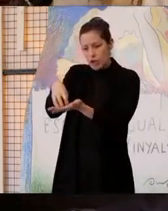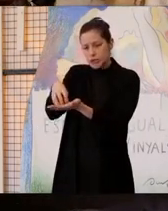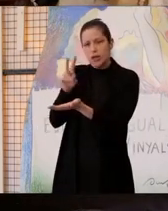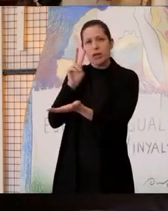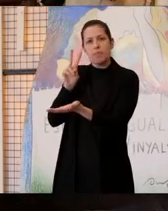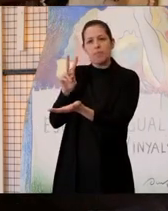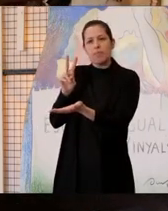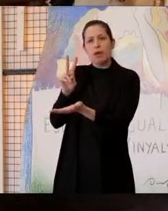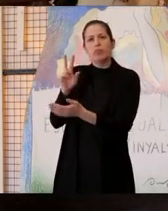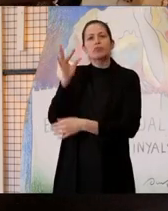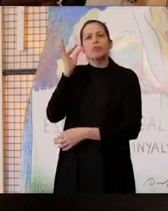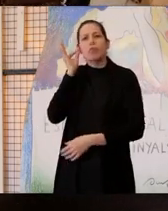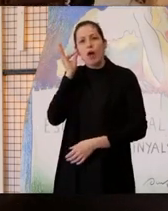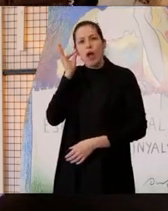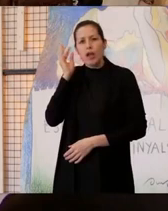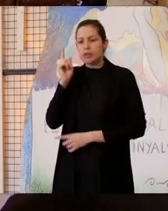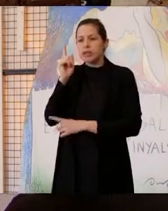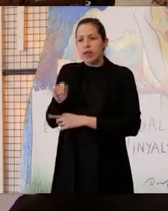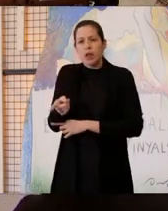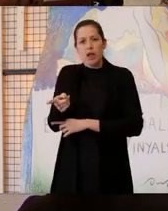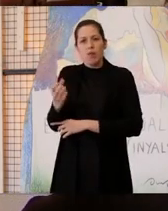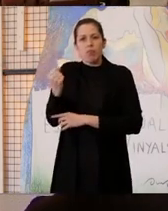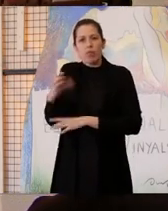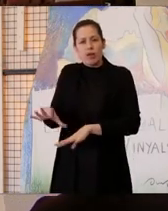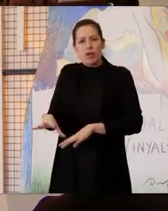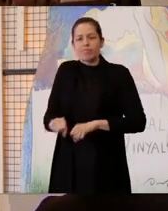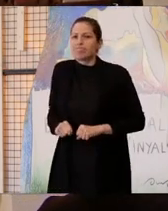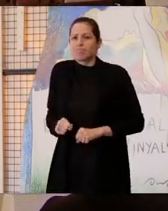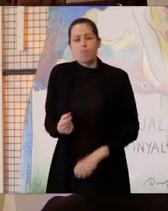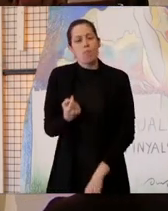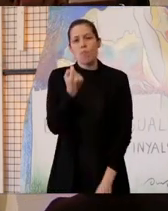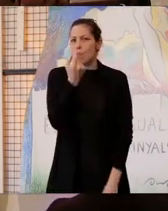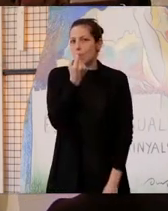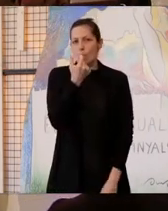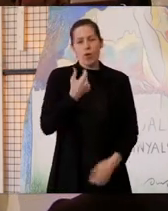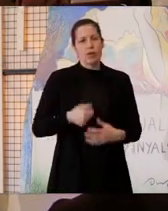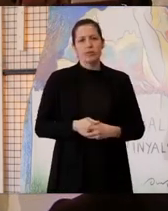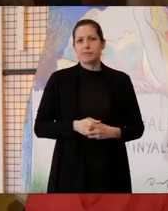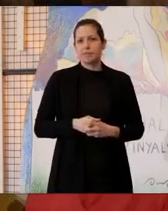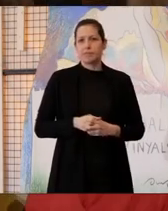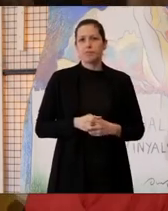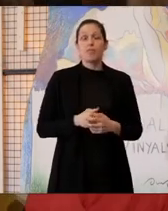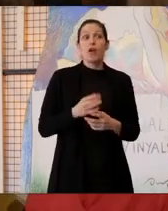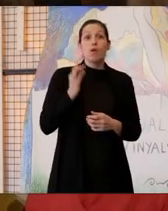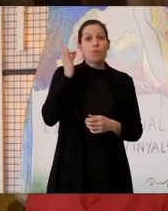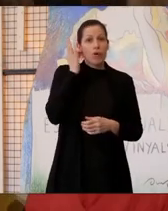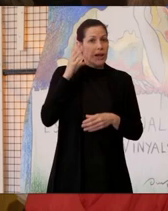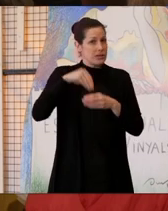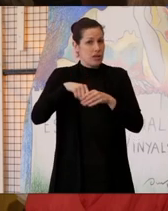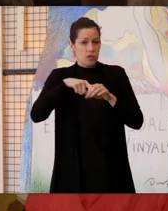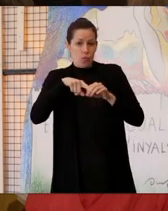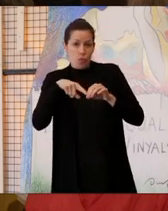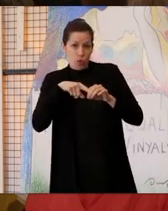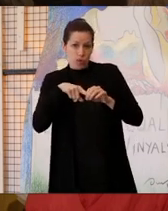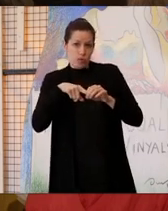al frente de estas organizaciones el cambio más fuerte en cuanto a mujeres en puestos de responsabilidad se ha dado